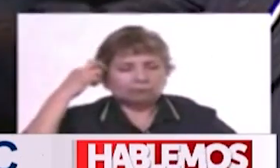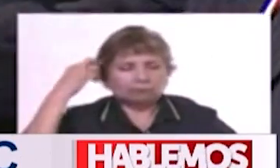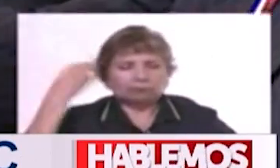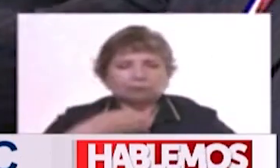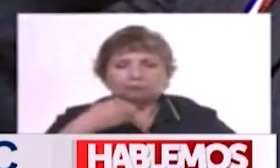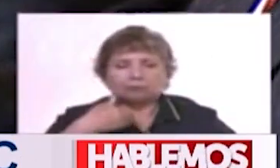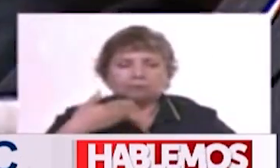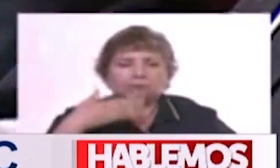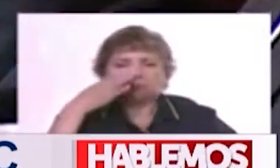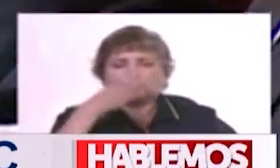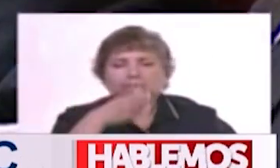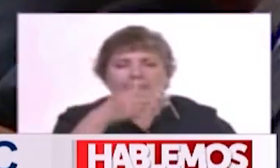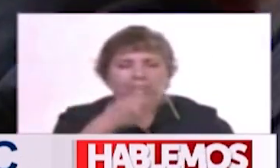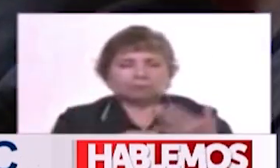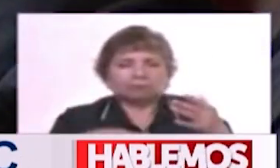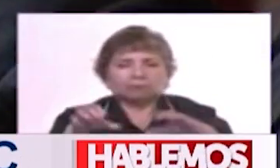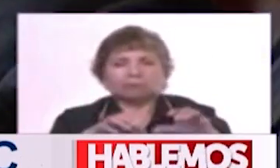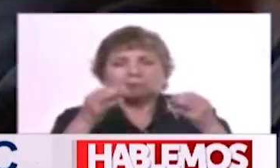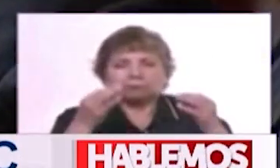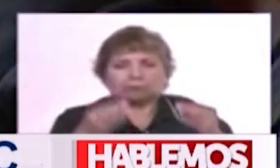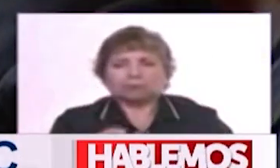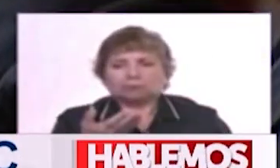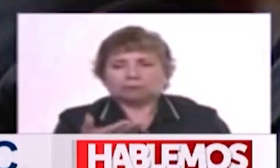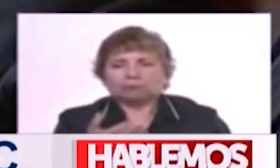me llevaron a una decisión así.